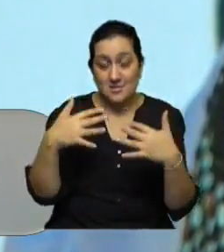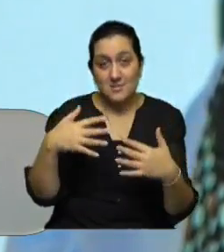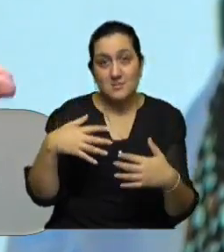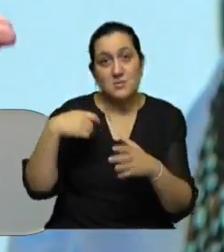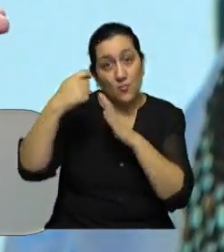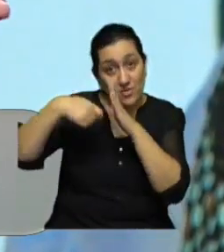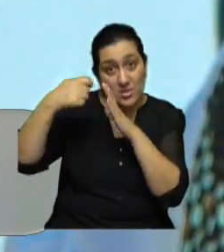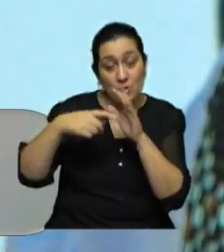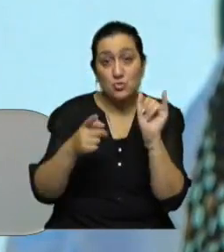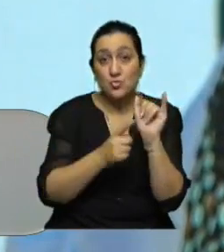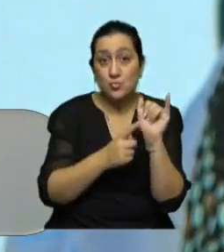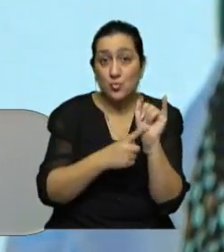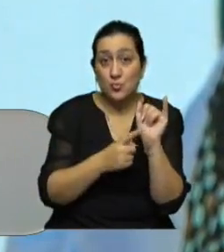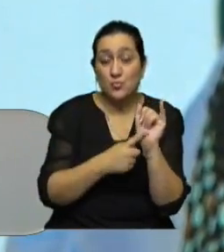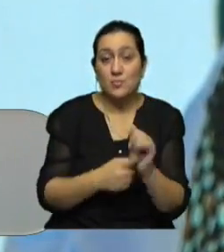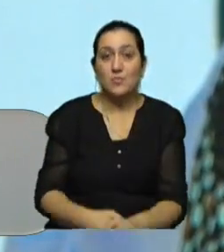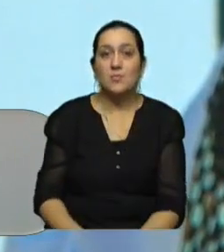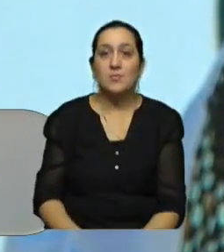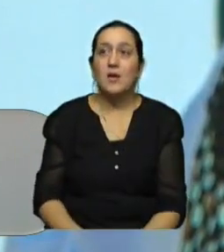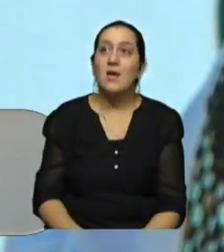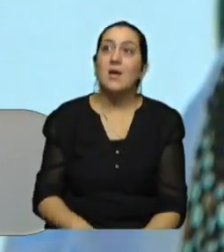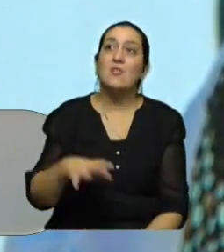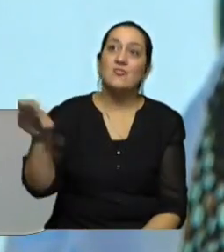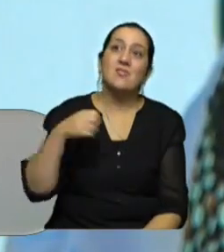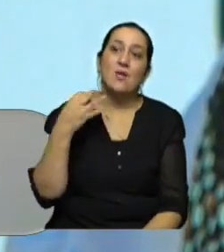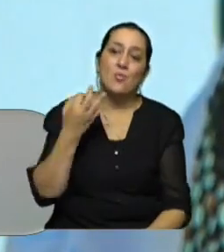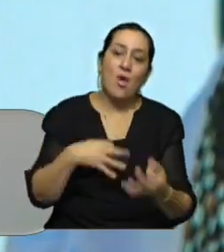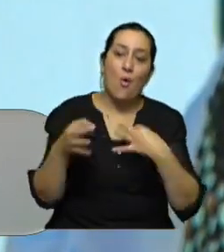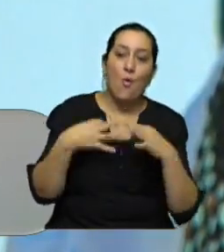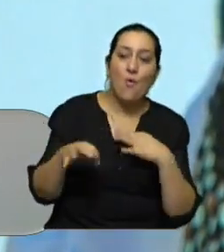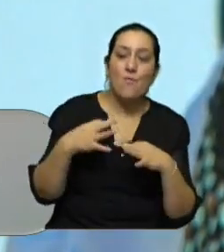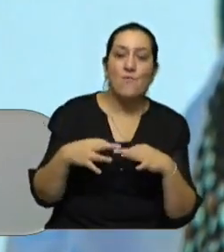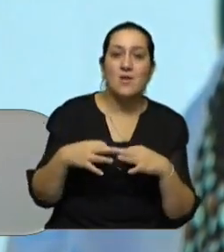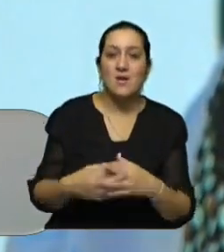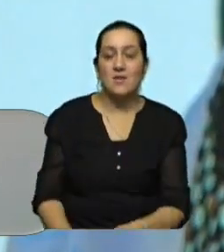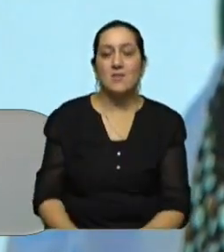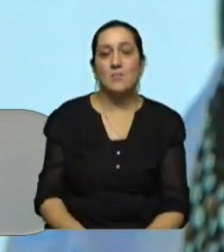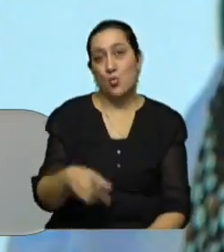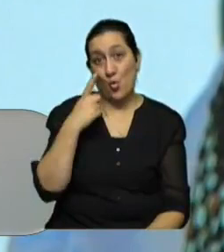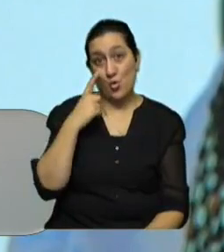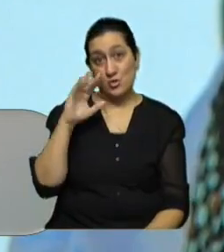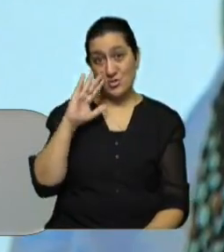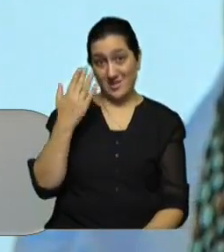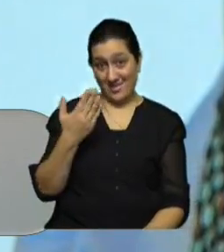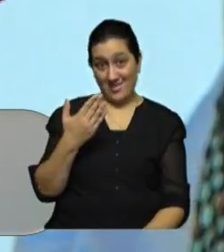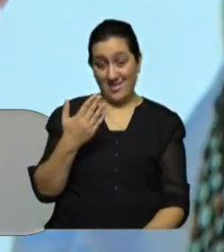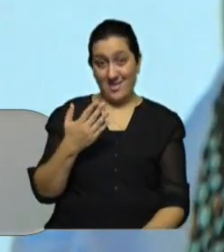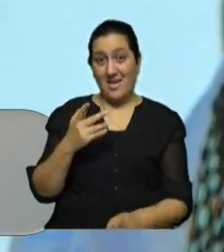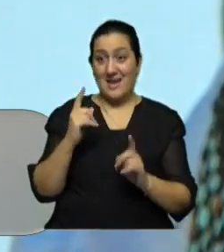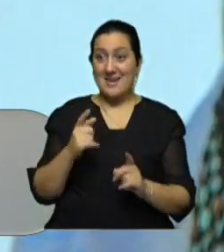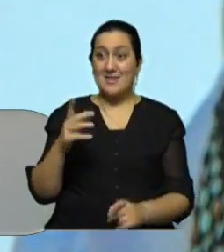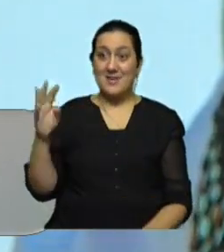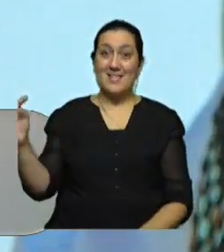YouTube. Pero bueno, pero es se trajo una obra tradicional o muy conocida, y se trajo al